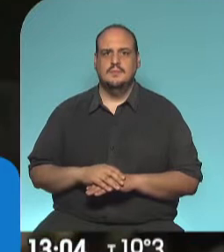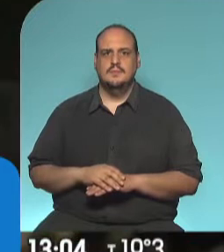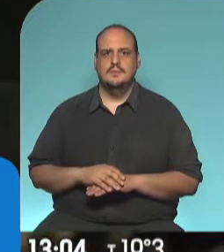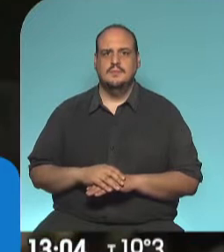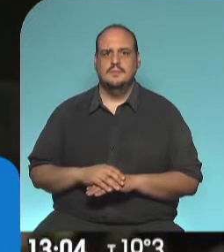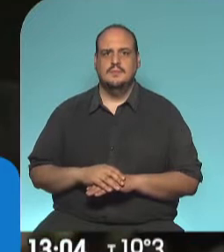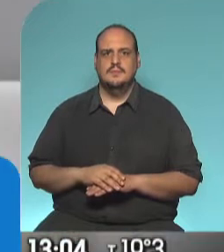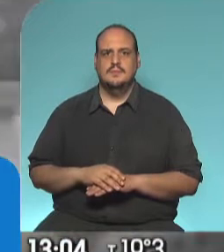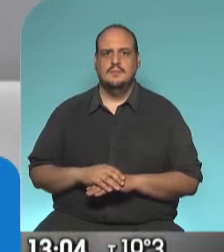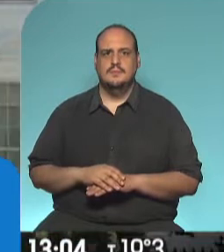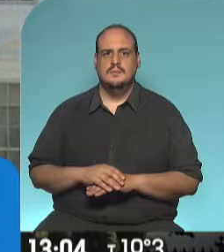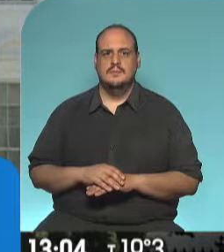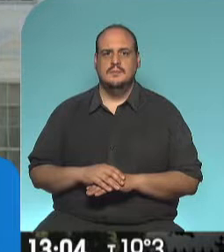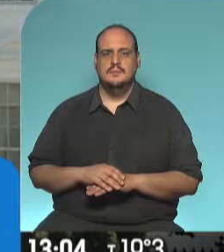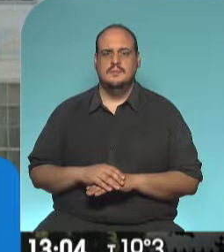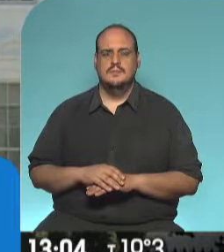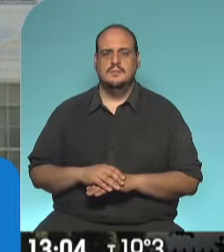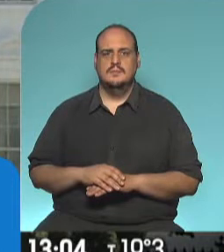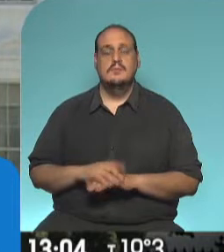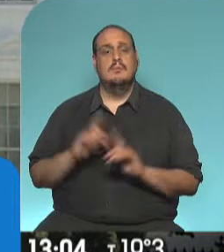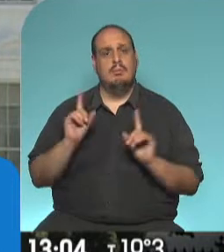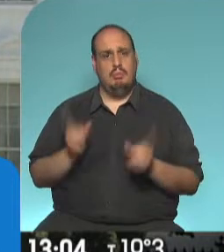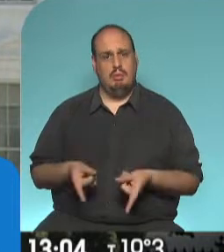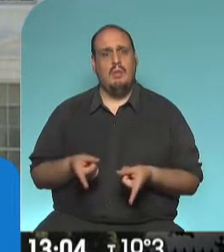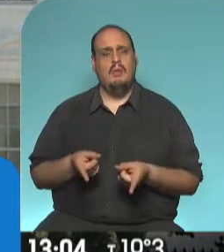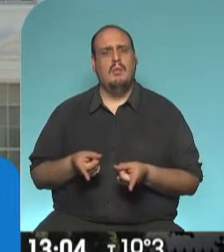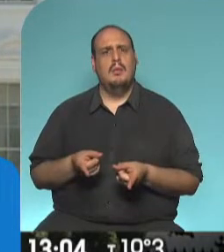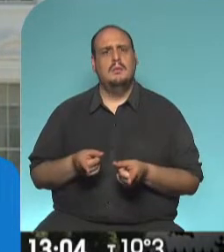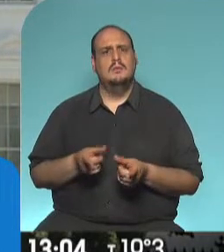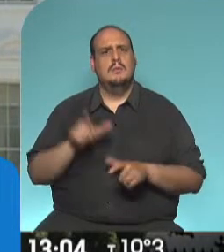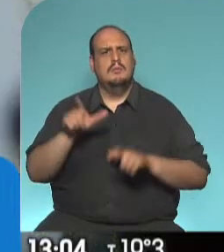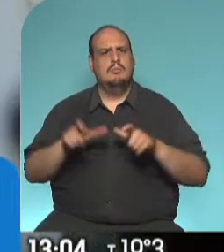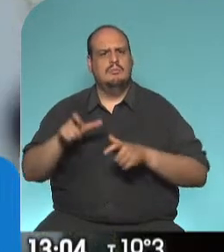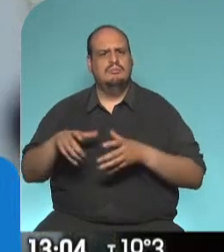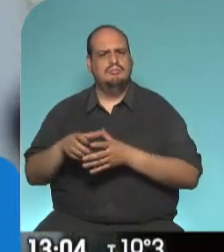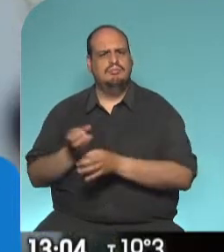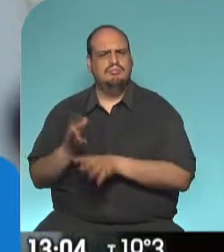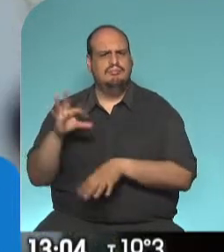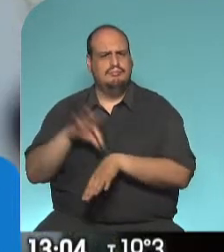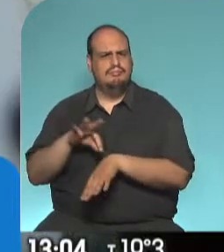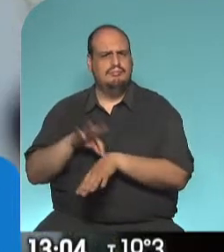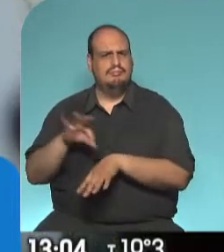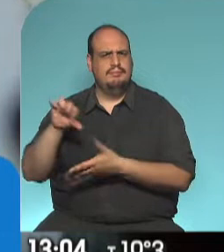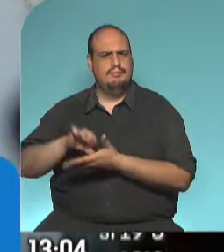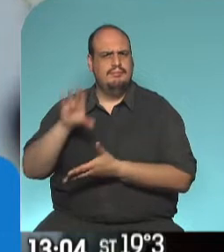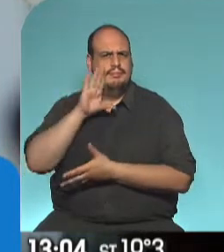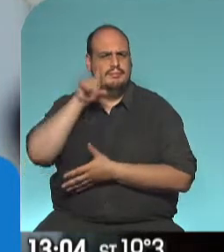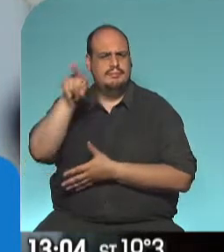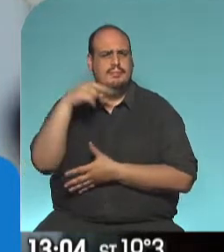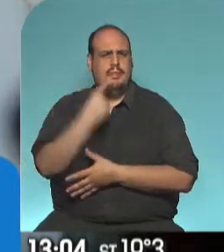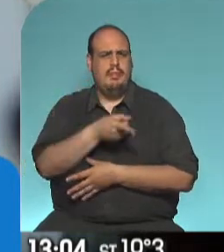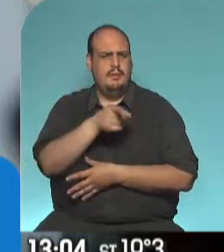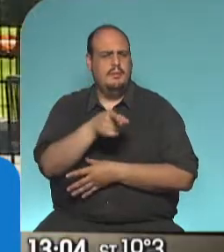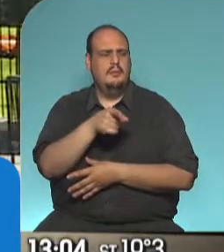I feel like perfect. Sin embargo, los principales especialistas médicos del país afirman que es muy pronto para dar por superado